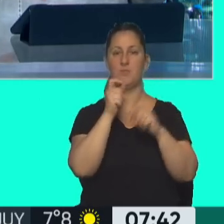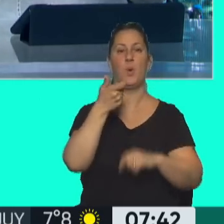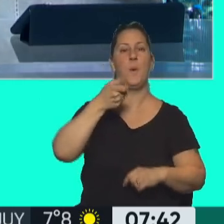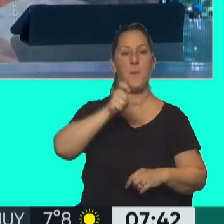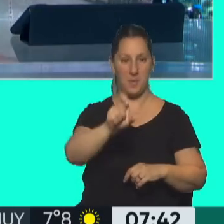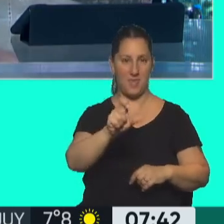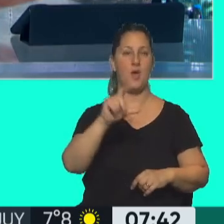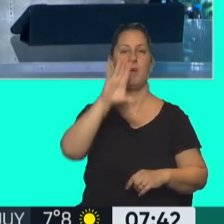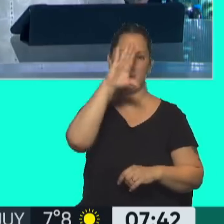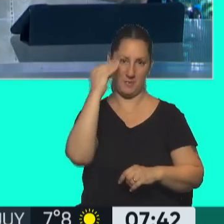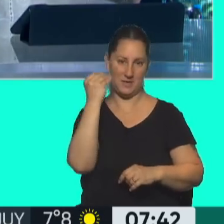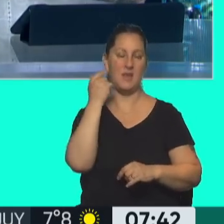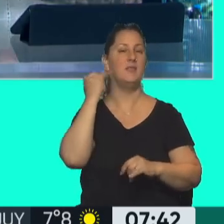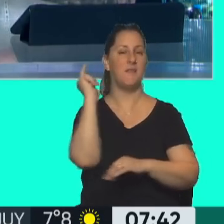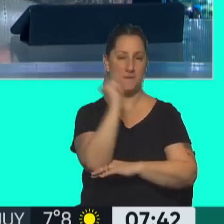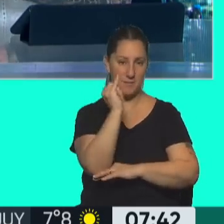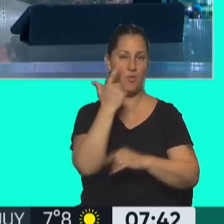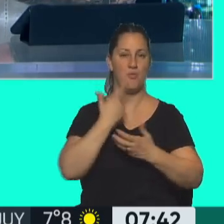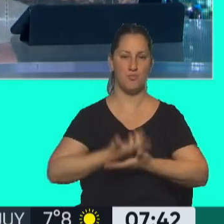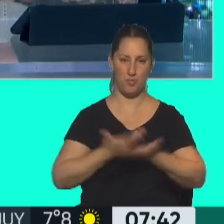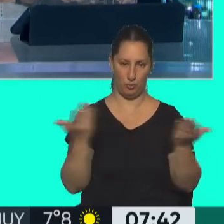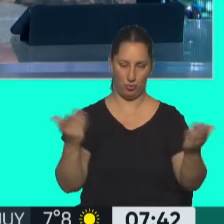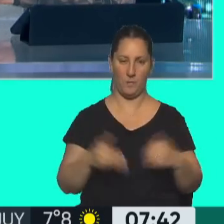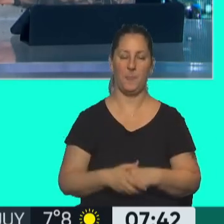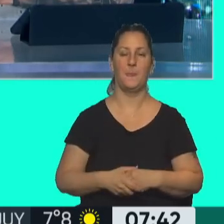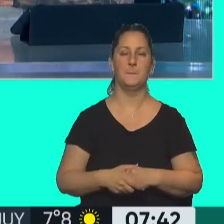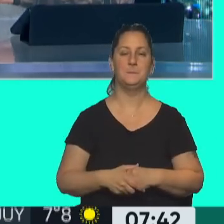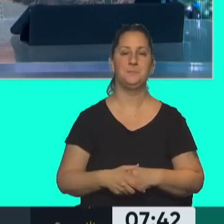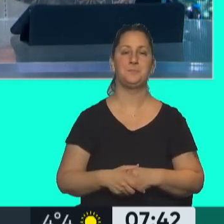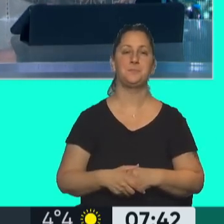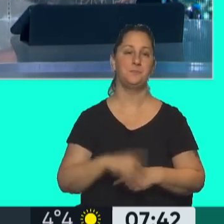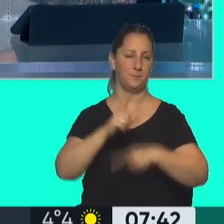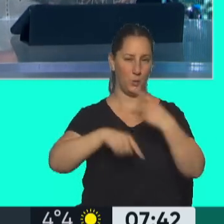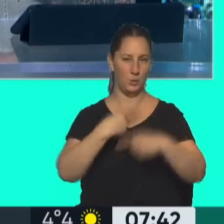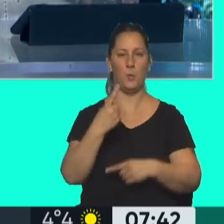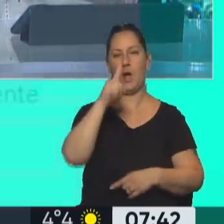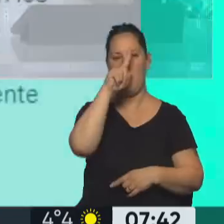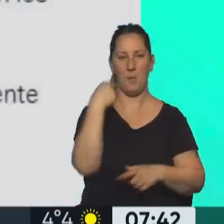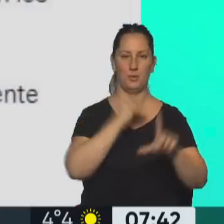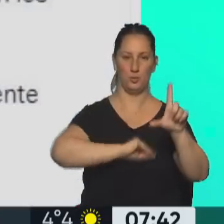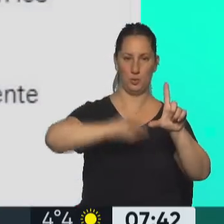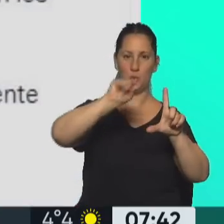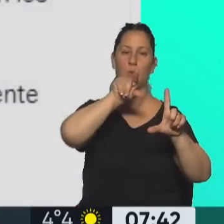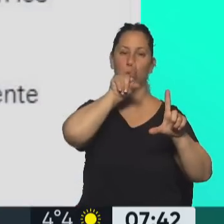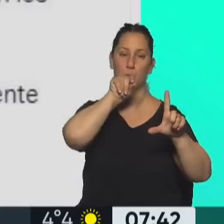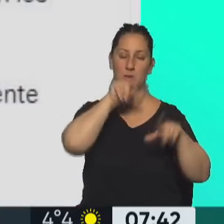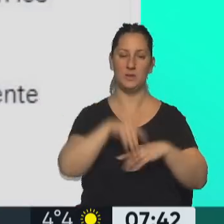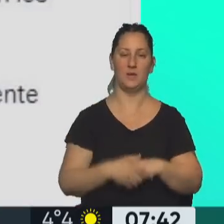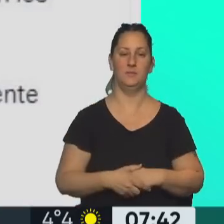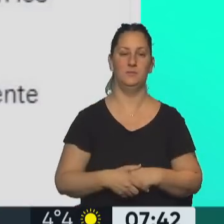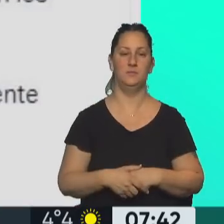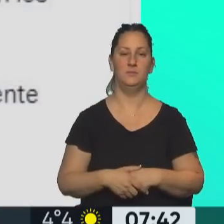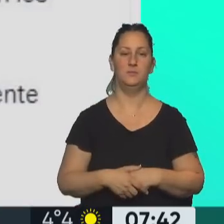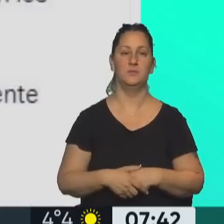filmó la vicepresidenta y que lo hizo público. Pero seguimos con lo que dice el presidente Alberto Fernández a través de su cuenta de Twitter a propósito de este escenario